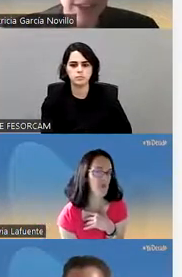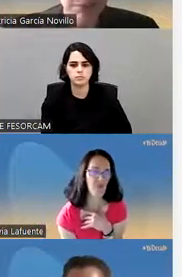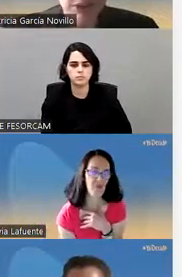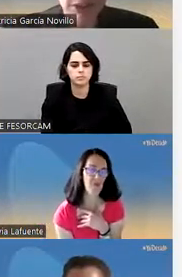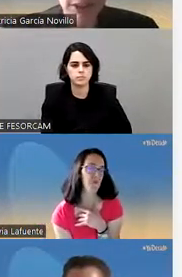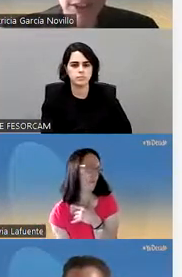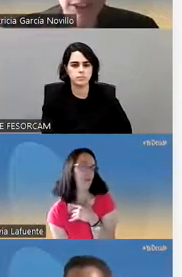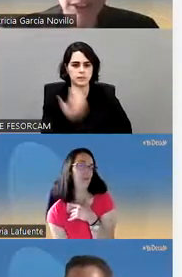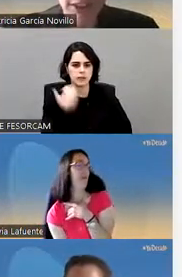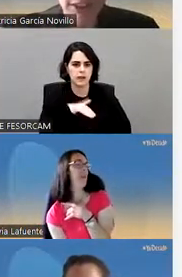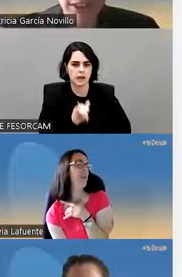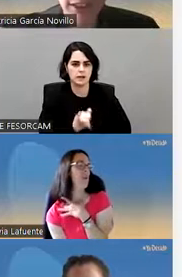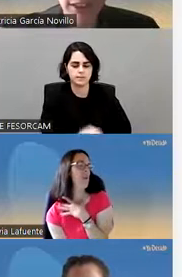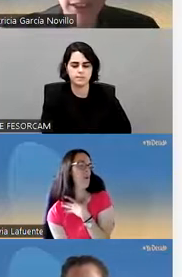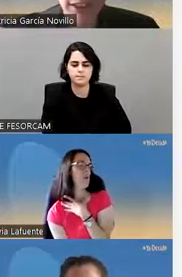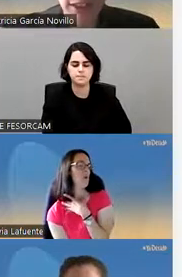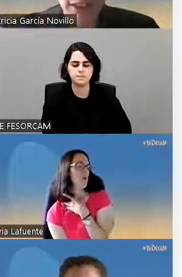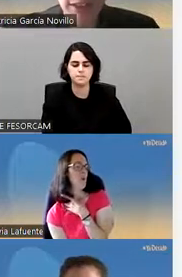Vale, ahí la tenemos.